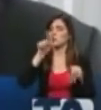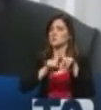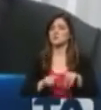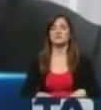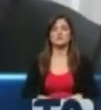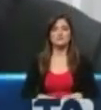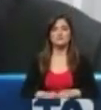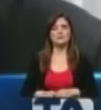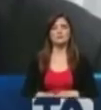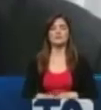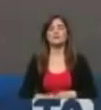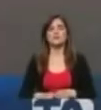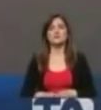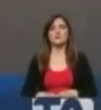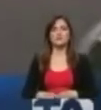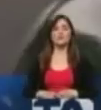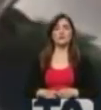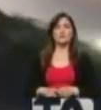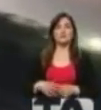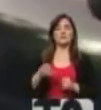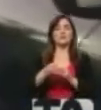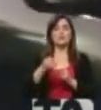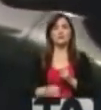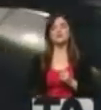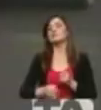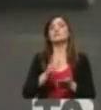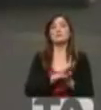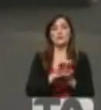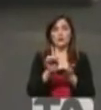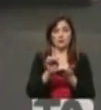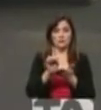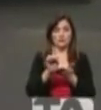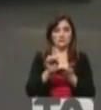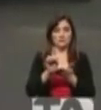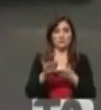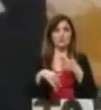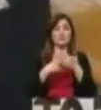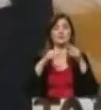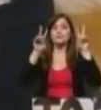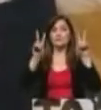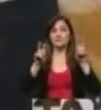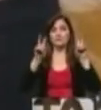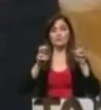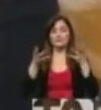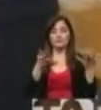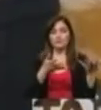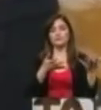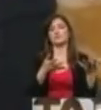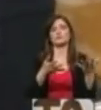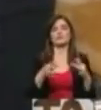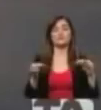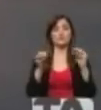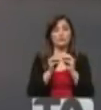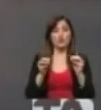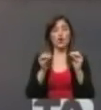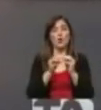que nos incluya el gobierno. Durante el fin de semana se incrementaron las declaraciones electrónicas para evitar el recargo de la tasa, pues